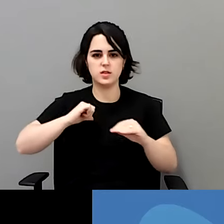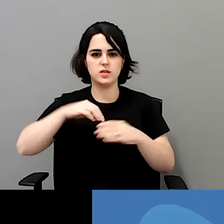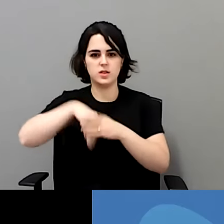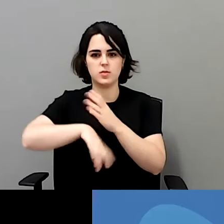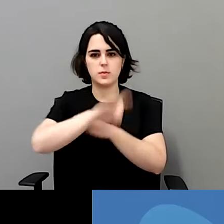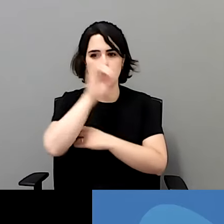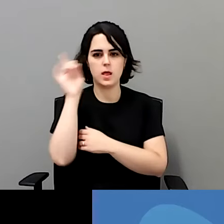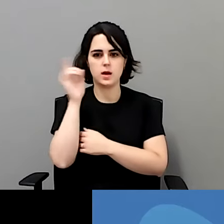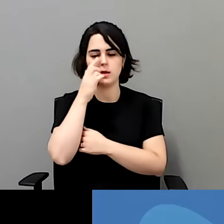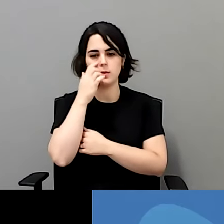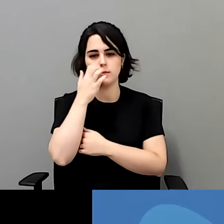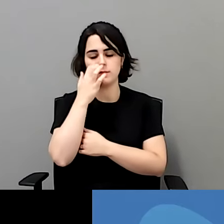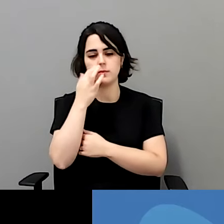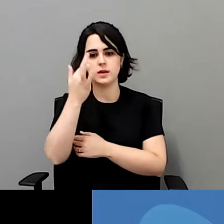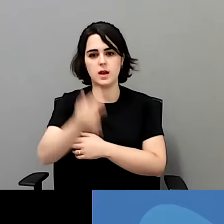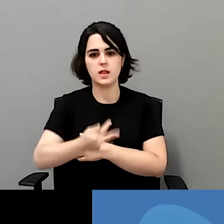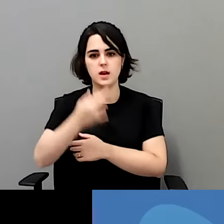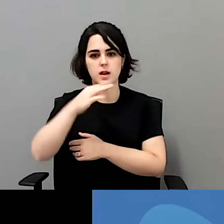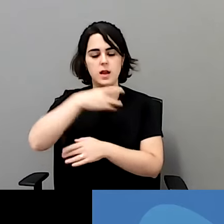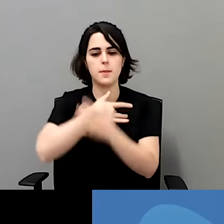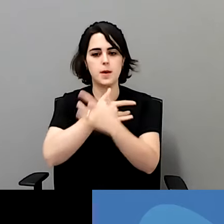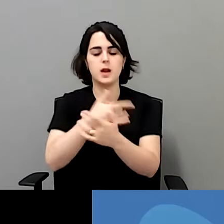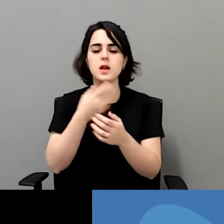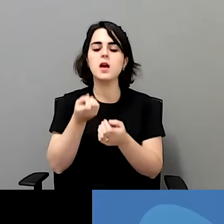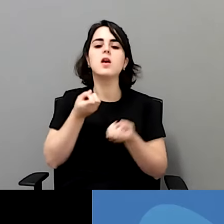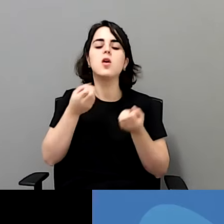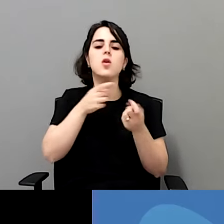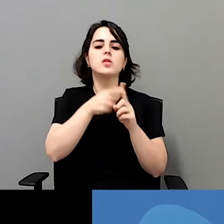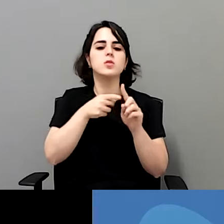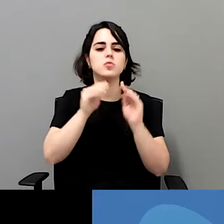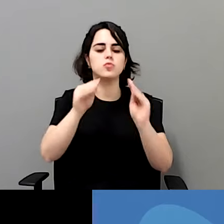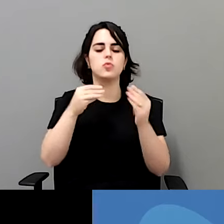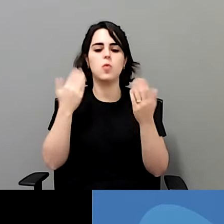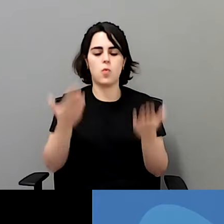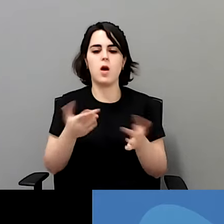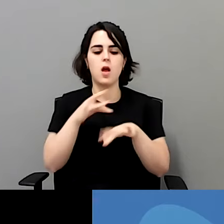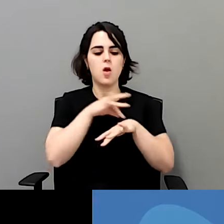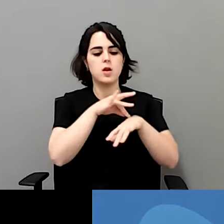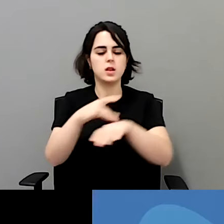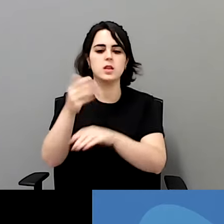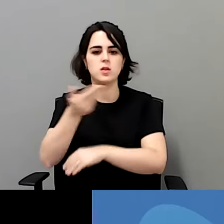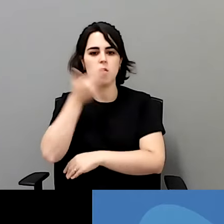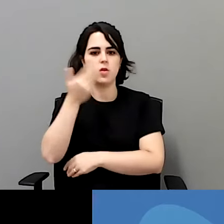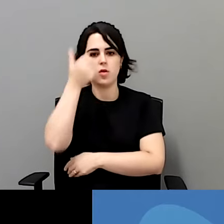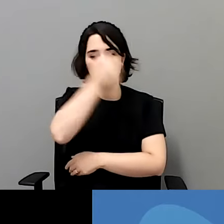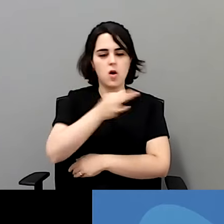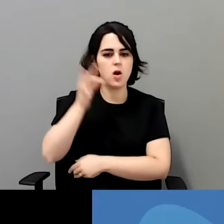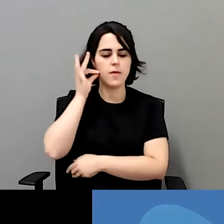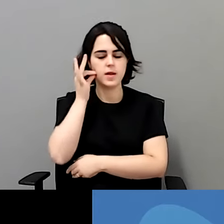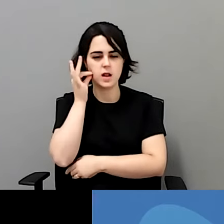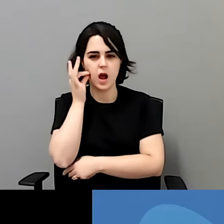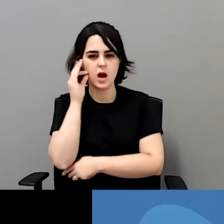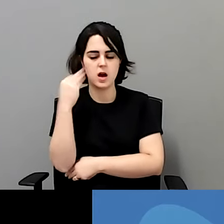Madrid. Y es que María quiere ser orientadora escolar para ayudar a jóvenes y jóvenes a trazar su